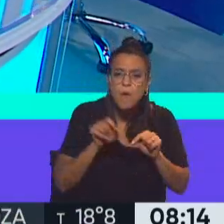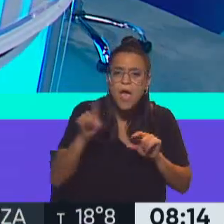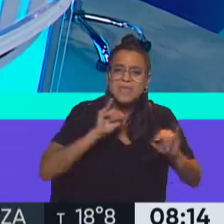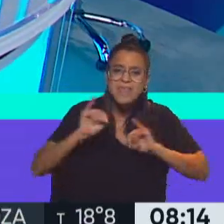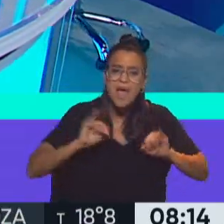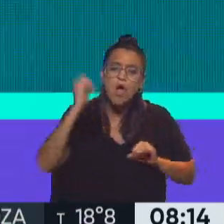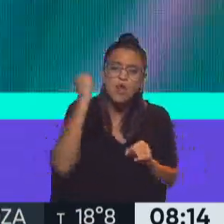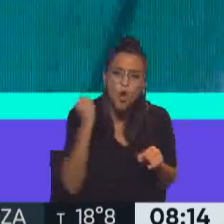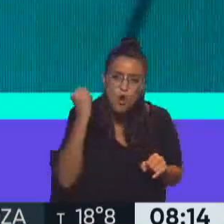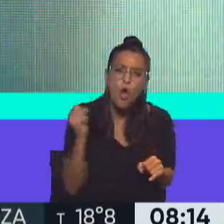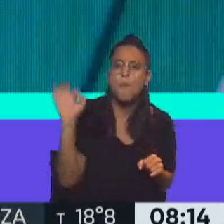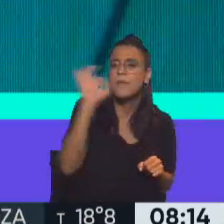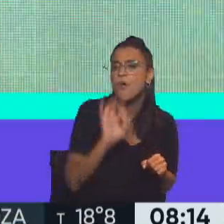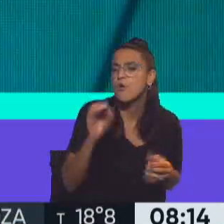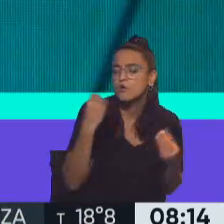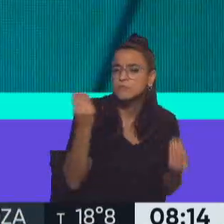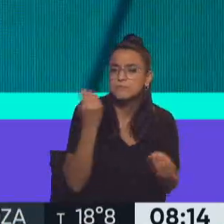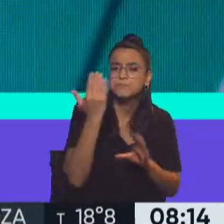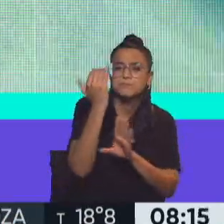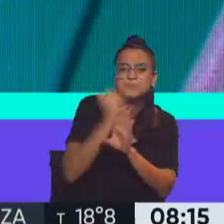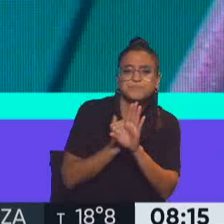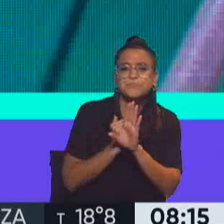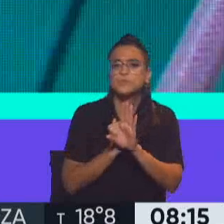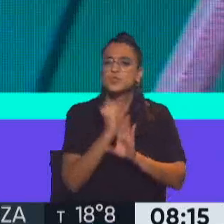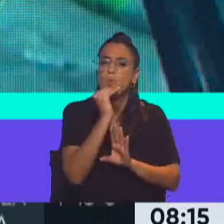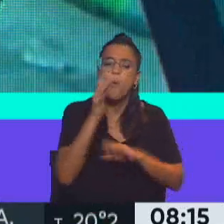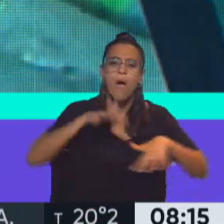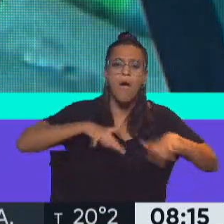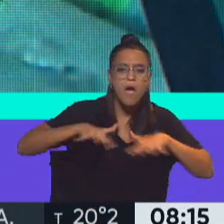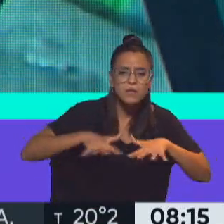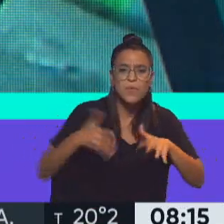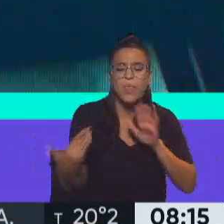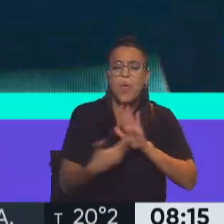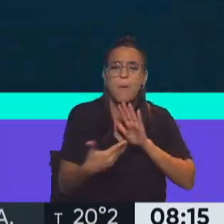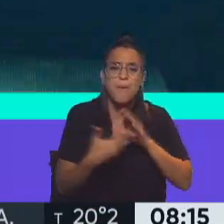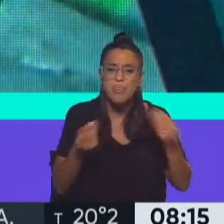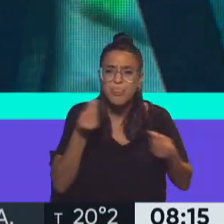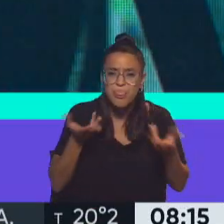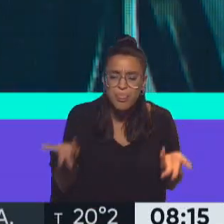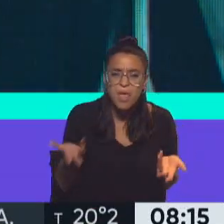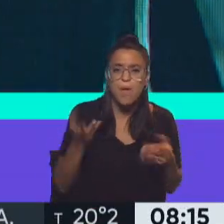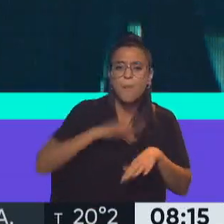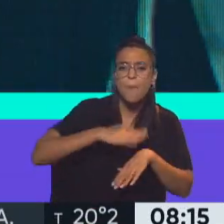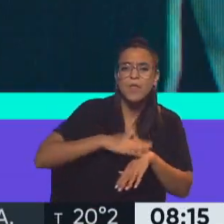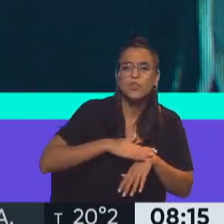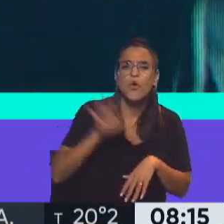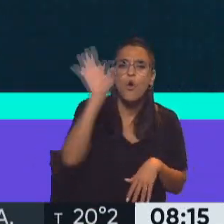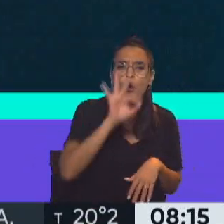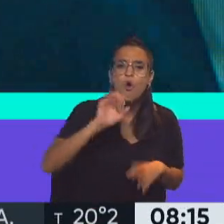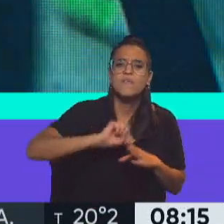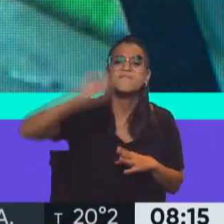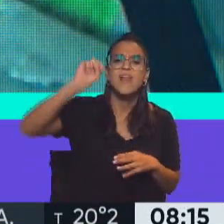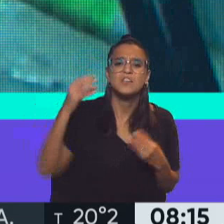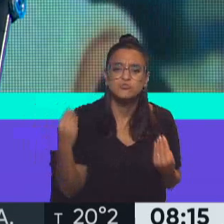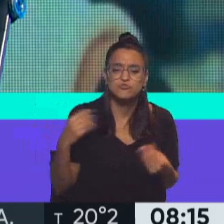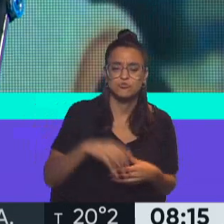indicadores económicos? ¿Es la baja o la suba de la actividad según el vaivén del momento? ¿O es la